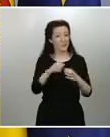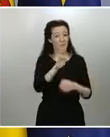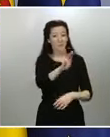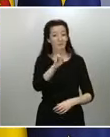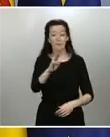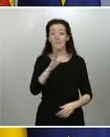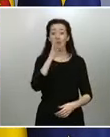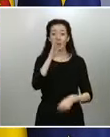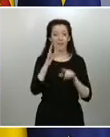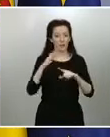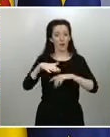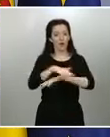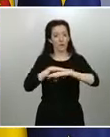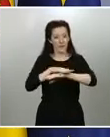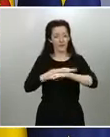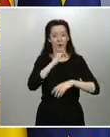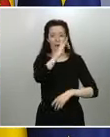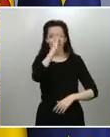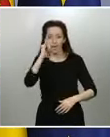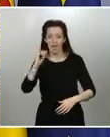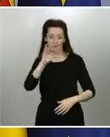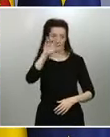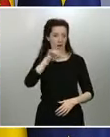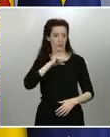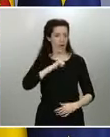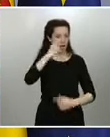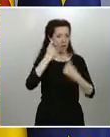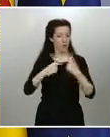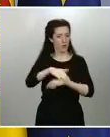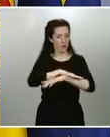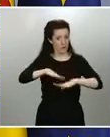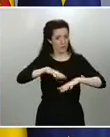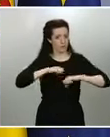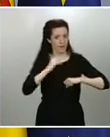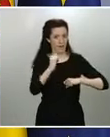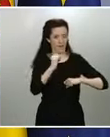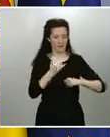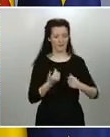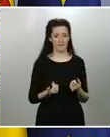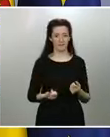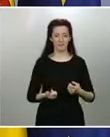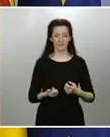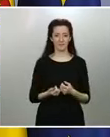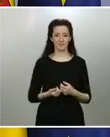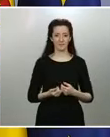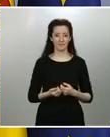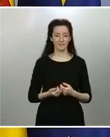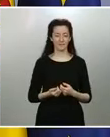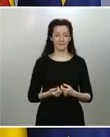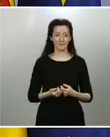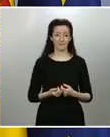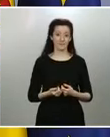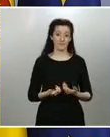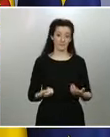en la gestión en varios territorios de españa en el que además afortunadamente no tenemos fronteras